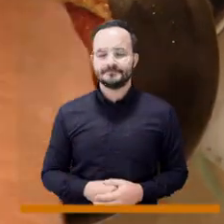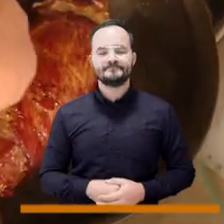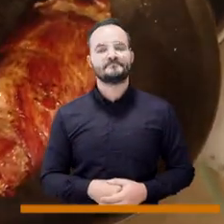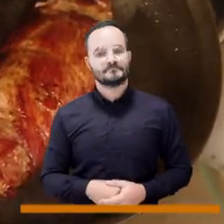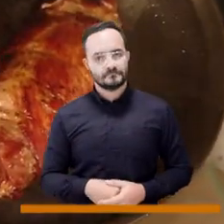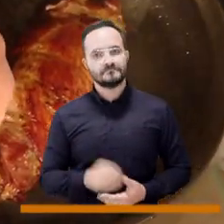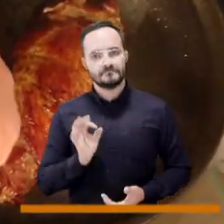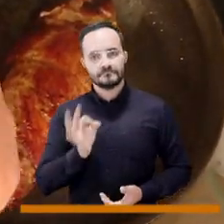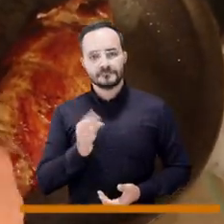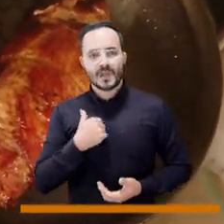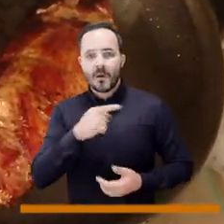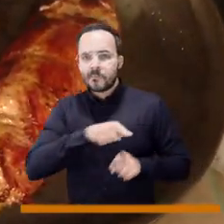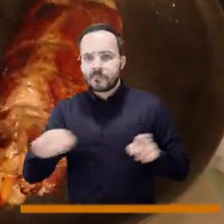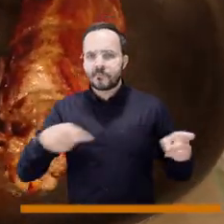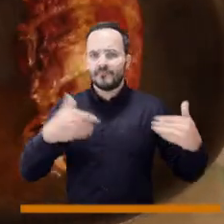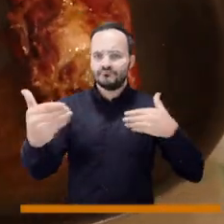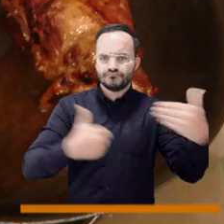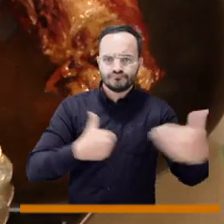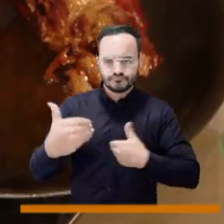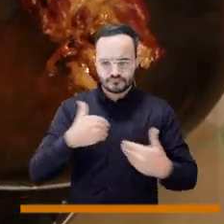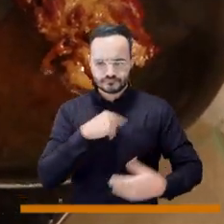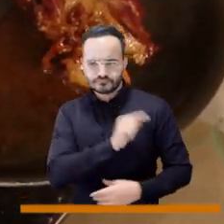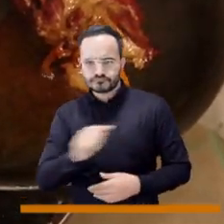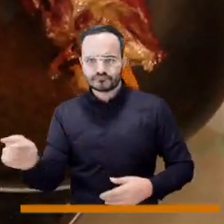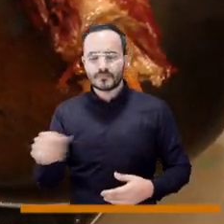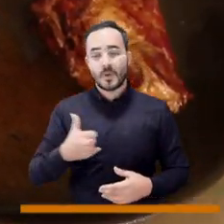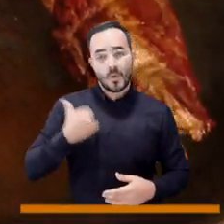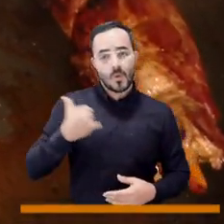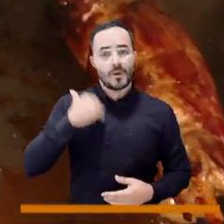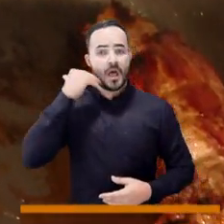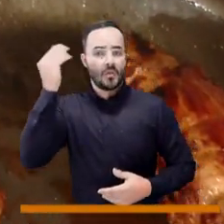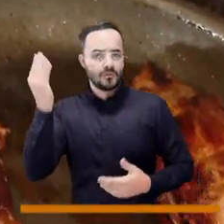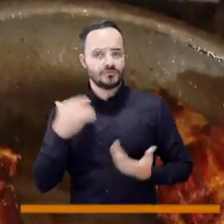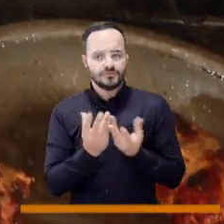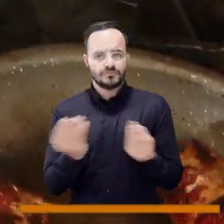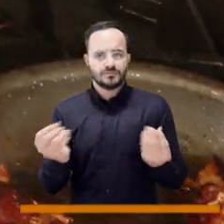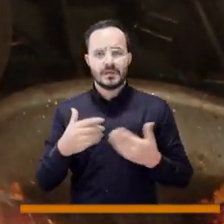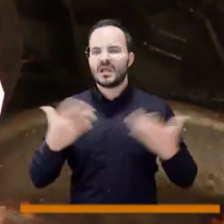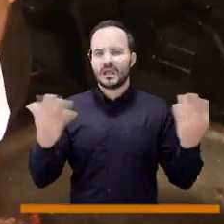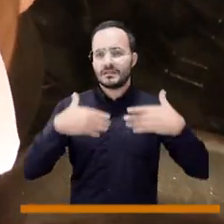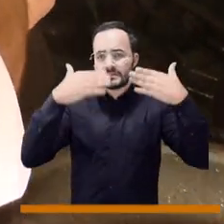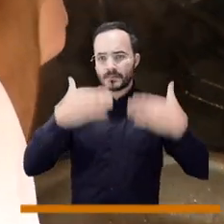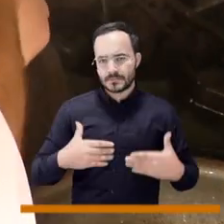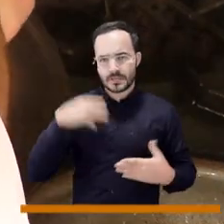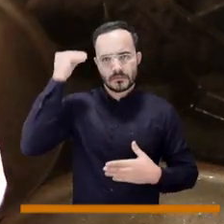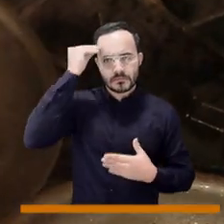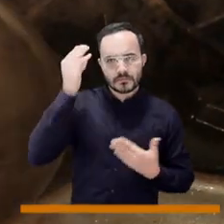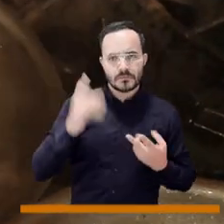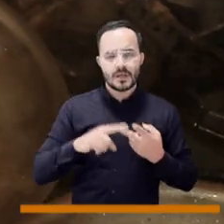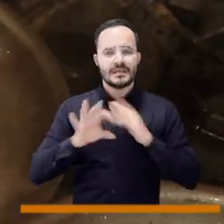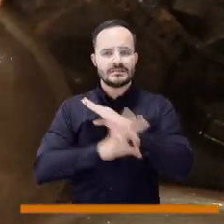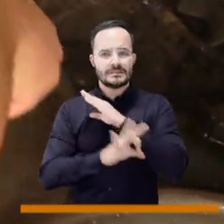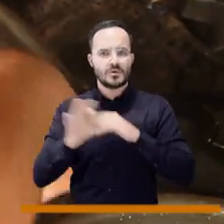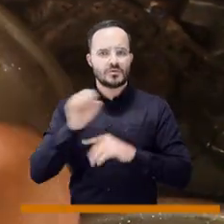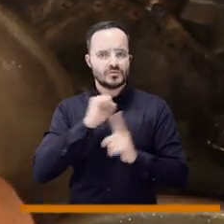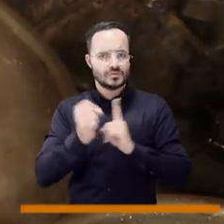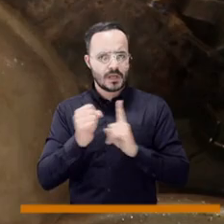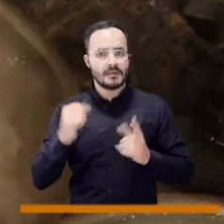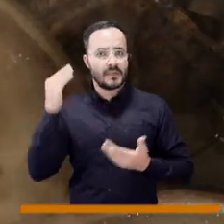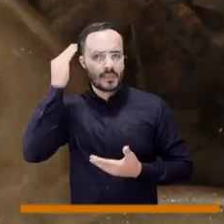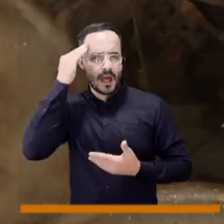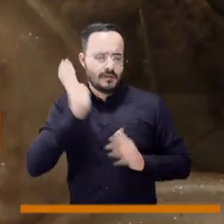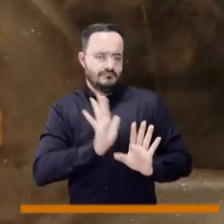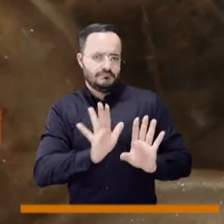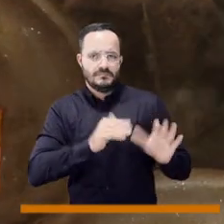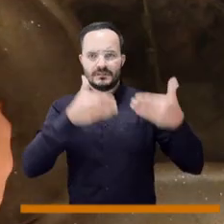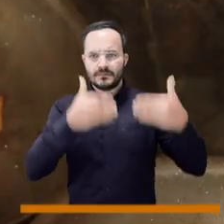nosotros recibimos jóvenes y adultos con discapacidad cognitiva y mental psicosocial. Aquí podemos ubicar, por